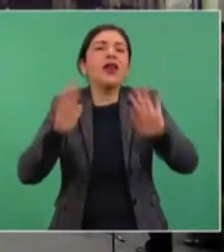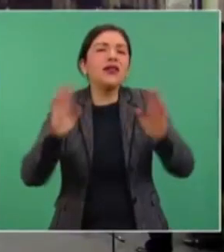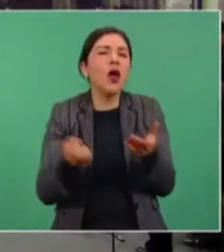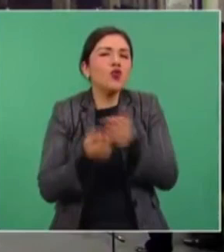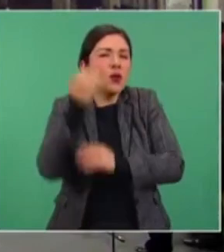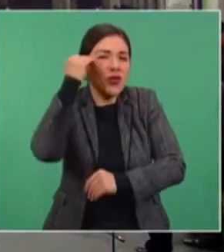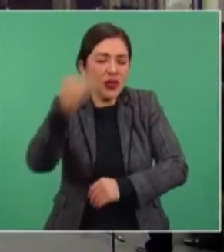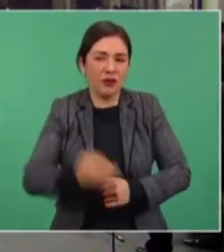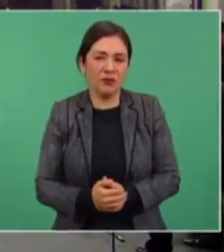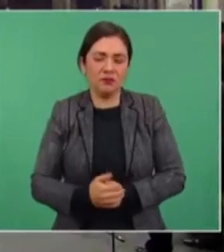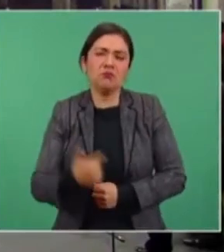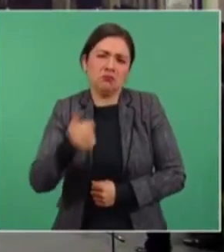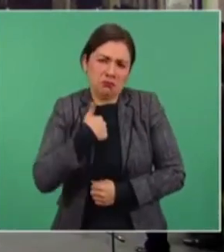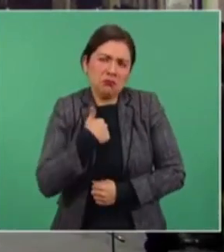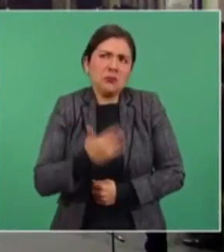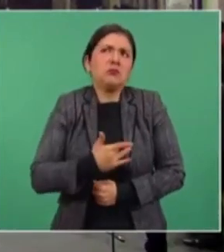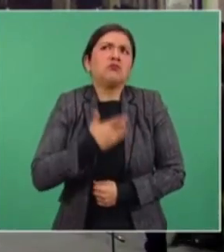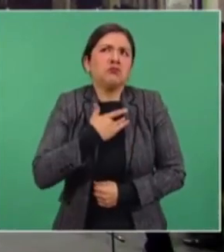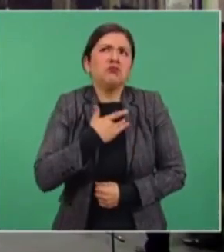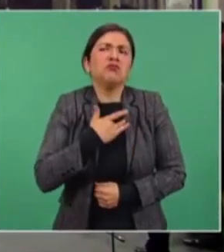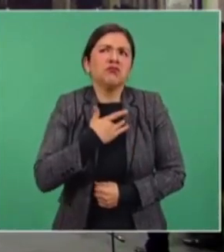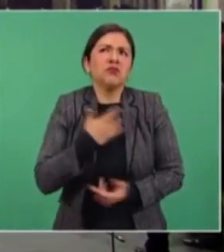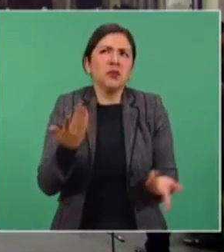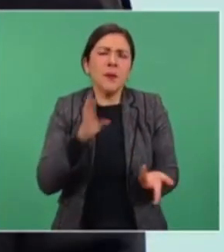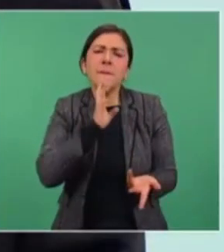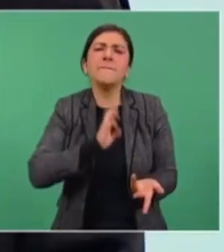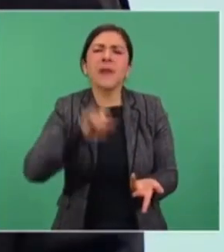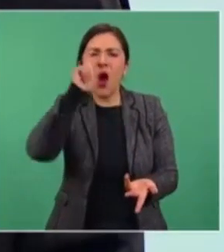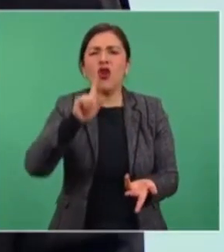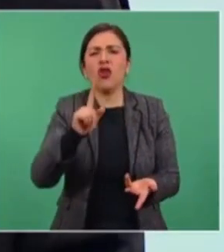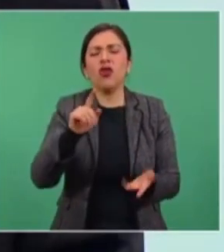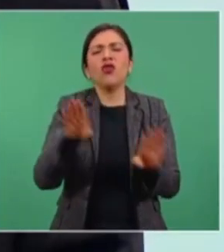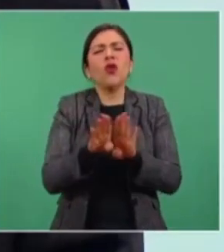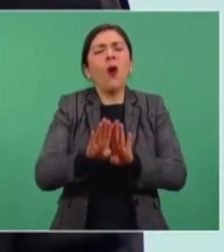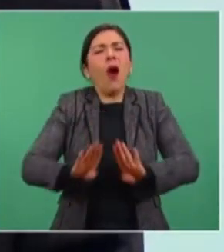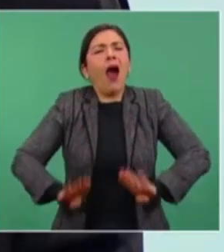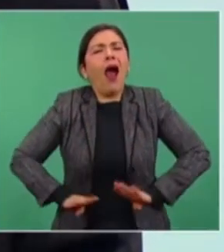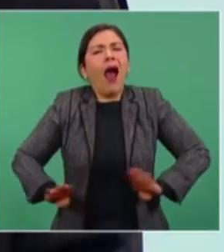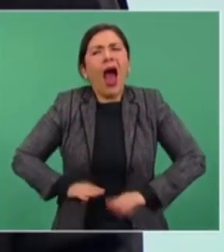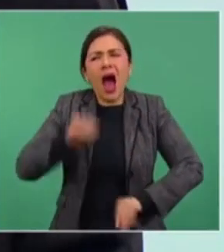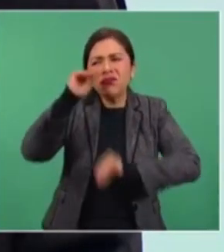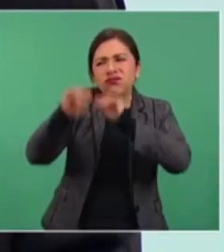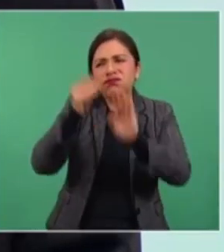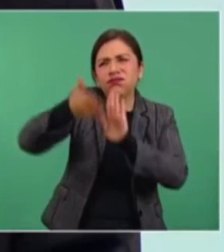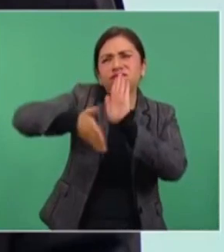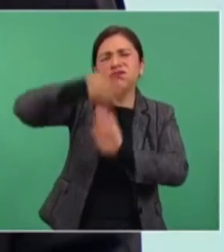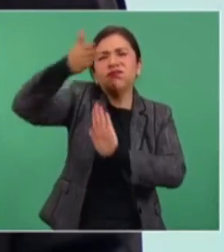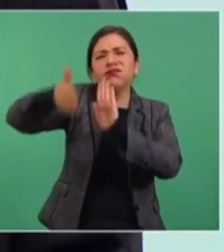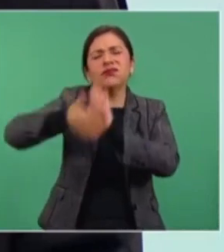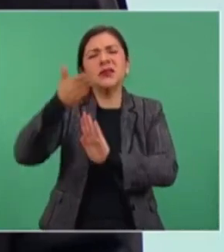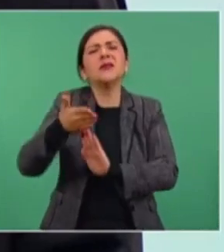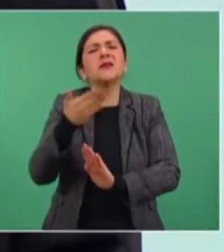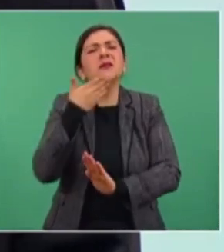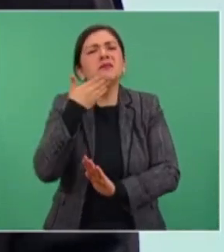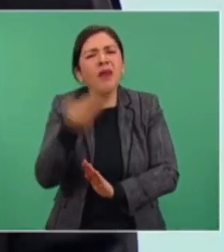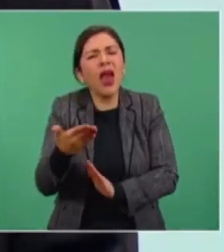He preferido una arquitectura modesta, de austera